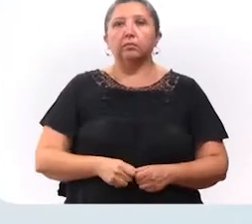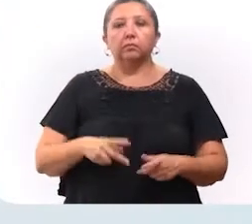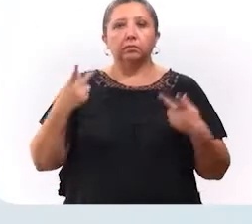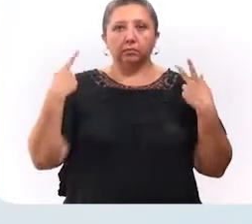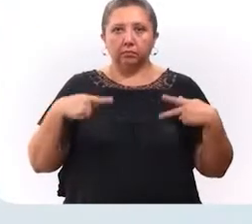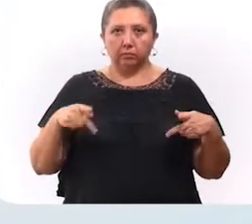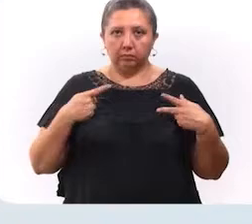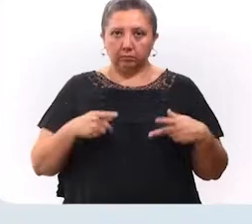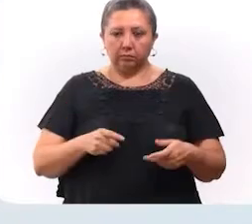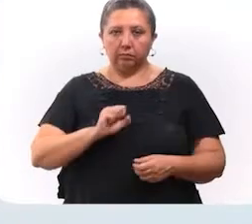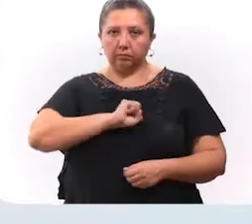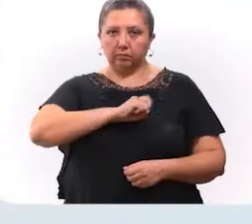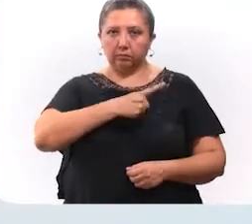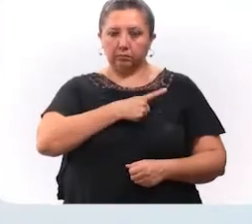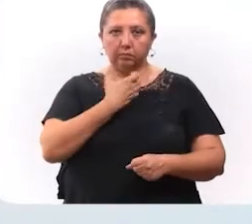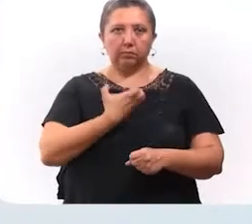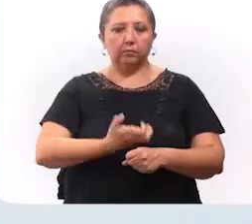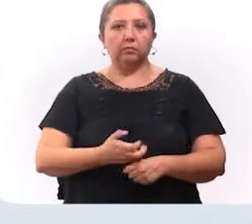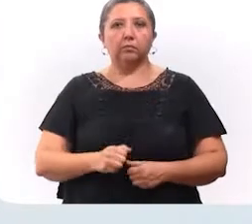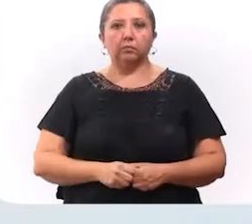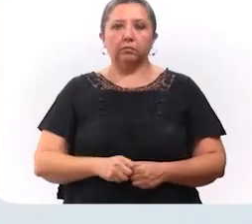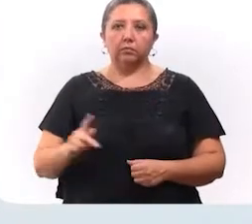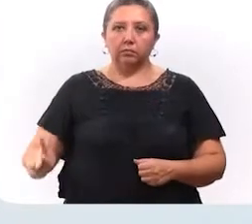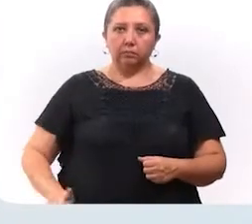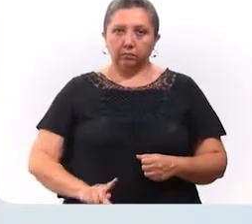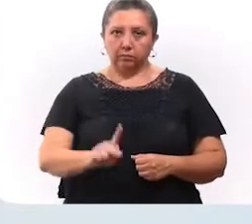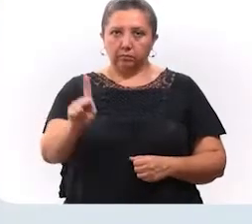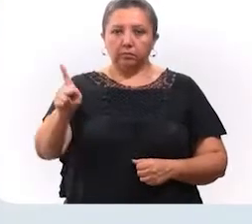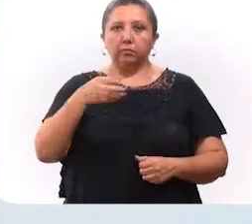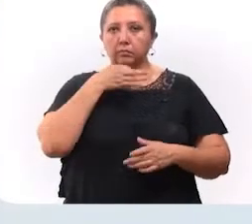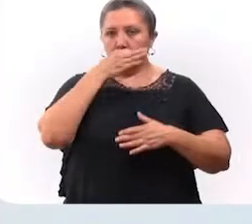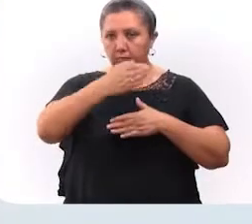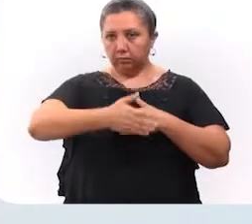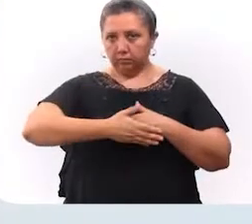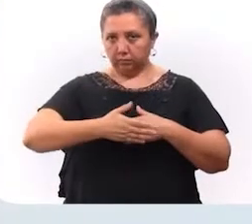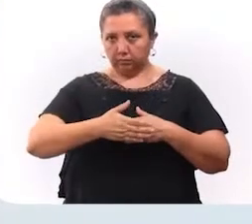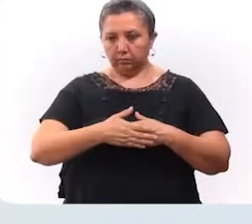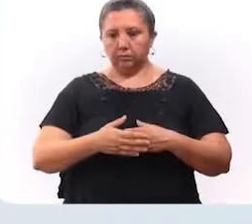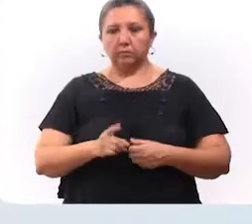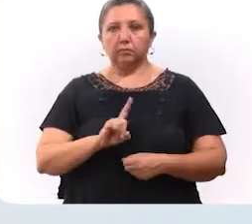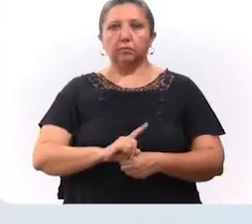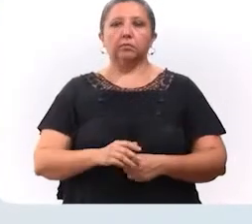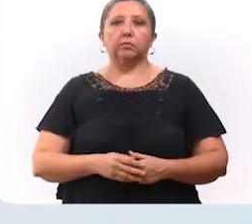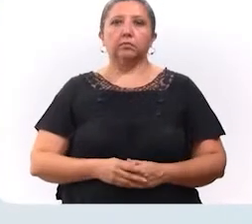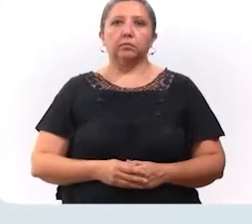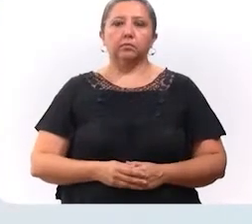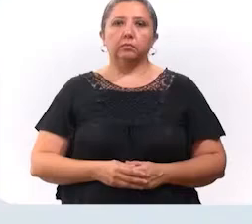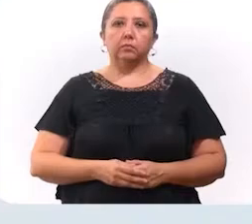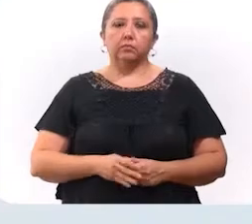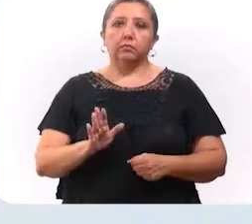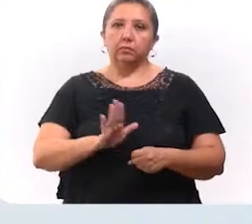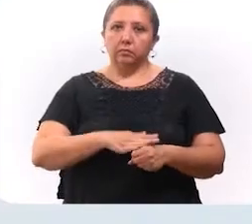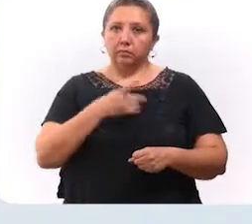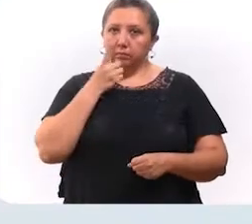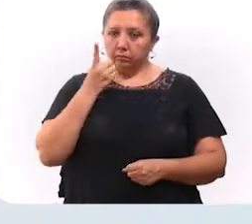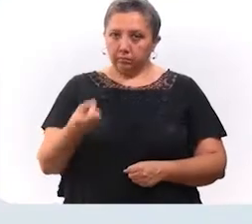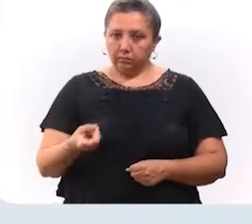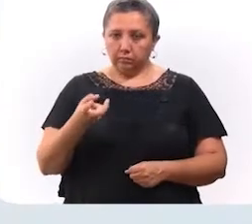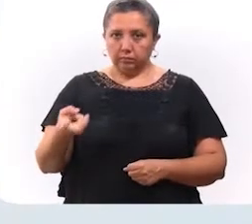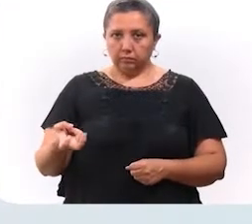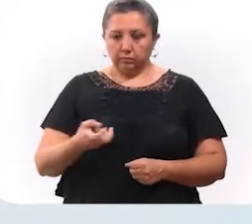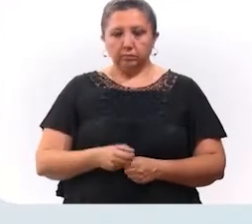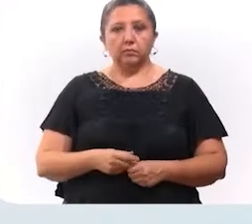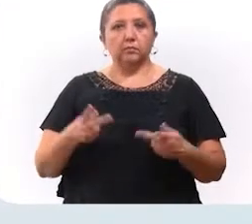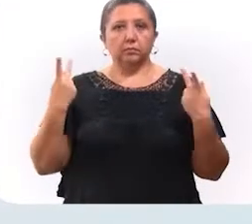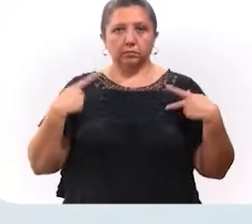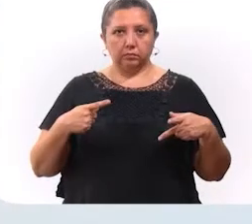al personal de salud del estado en municipios que se dará a conocer en los próximos días, por lo que se invita a este sector